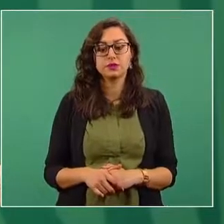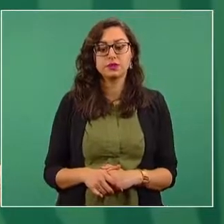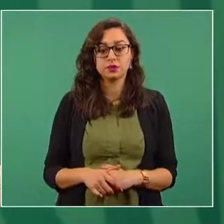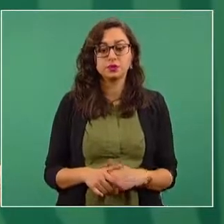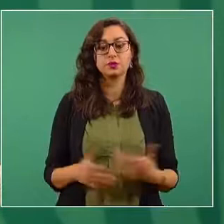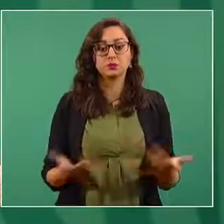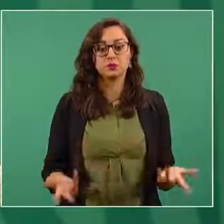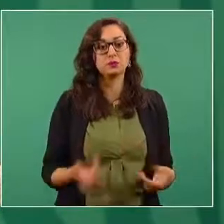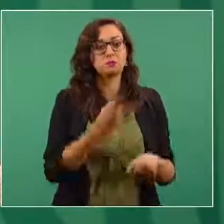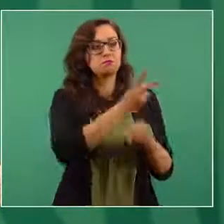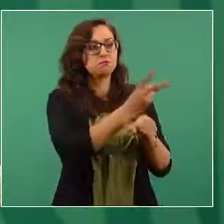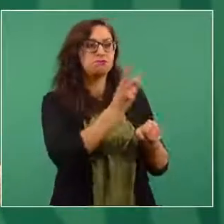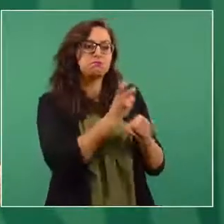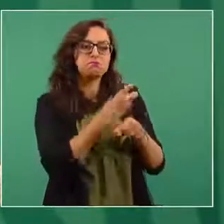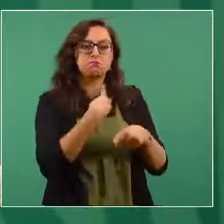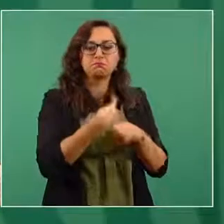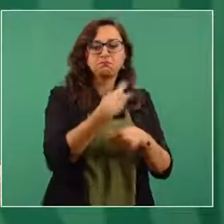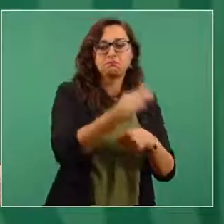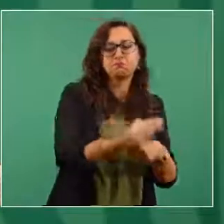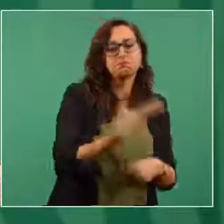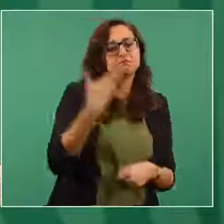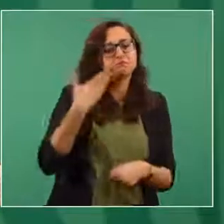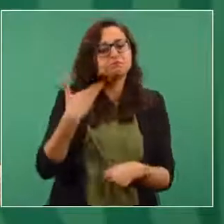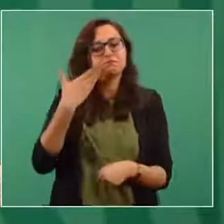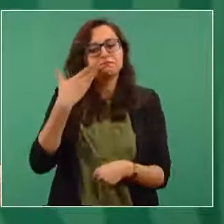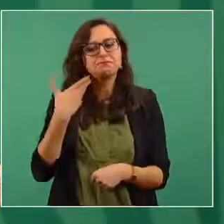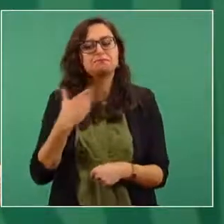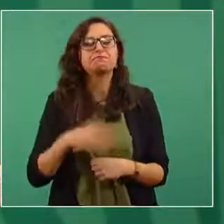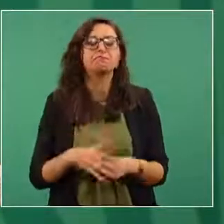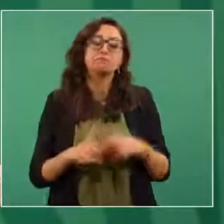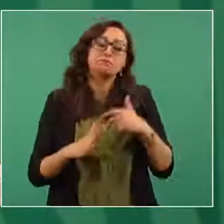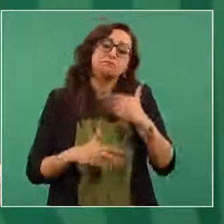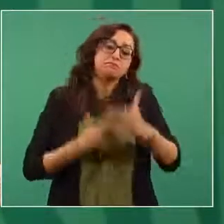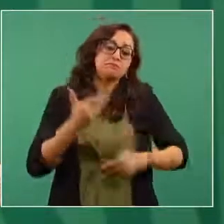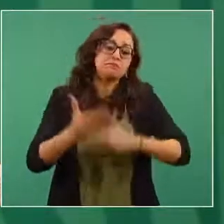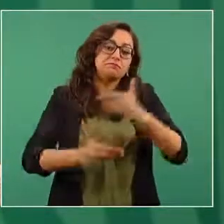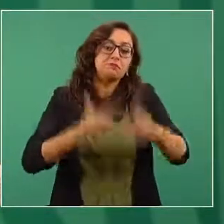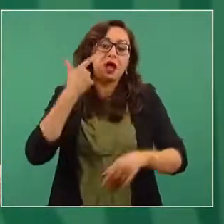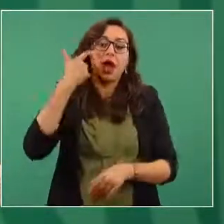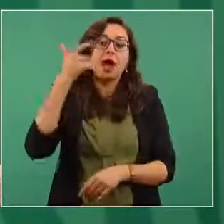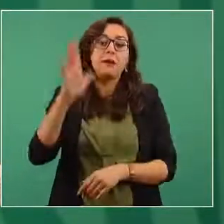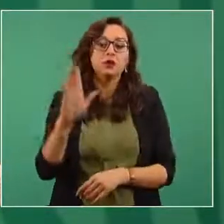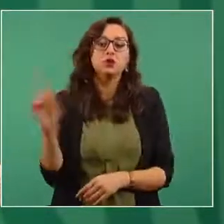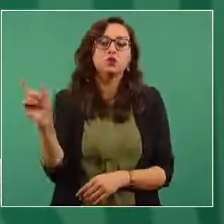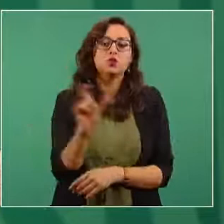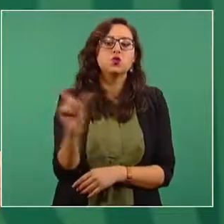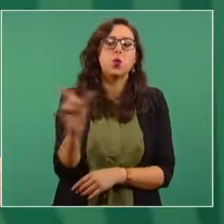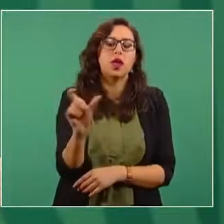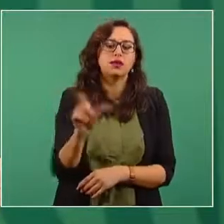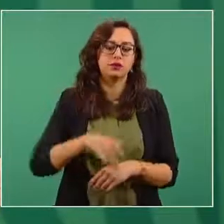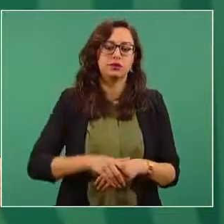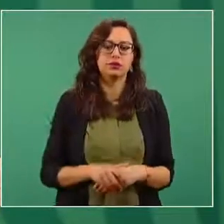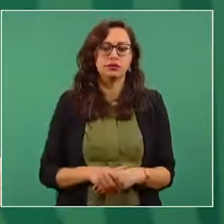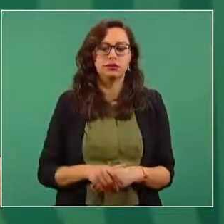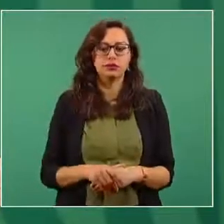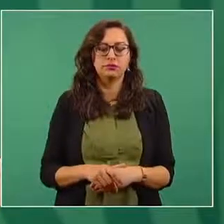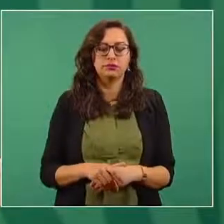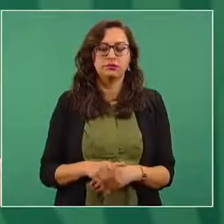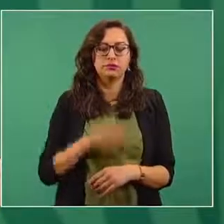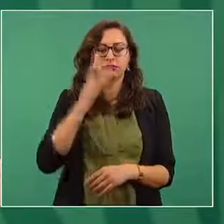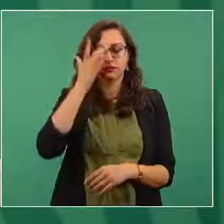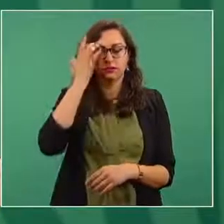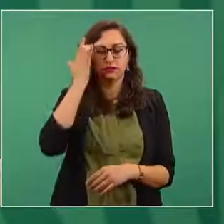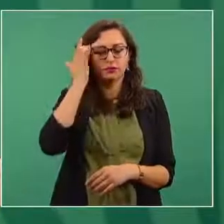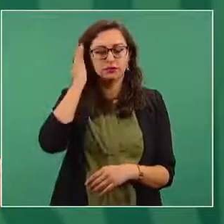hicieron estas invitaciones. Entonces vamos viendo cuándo se logra el